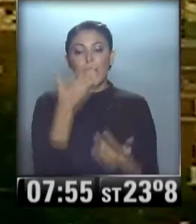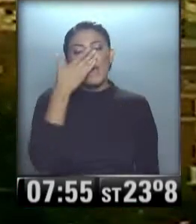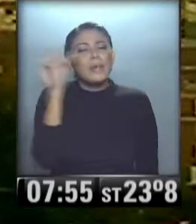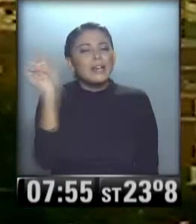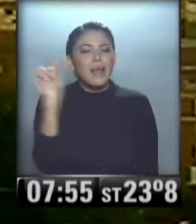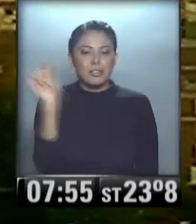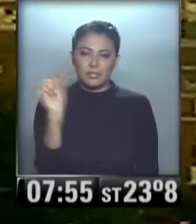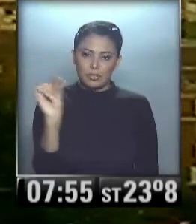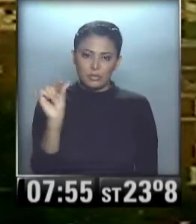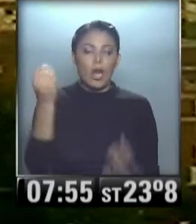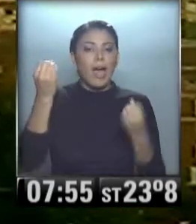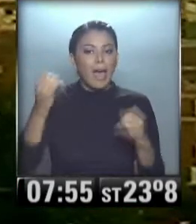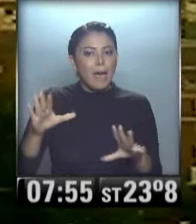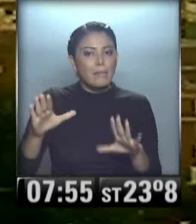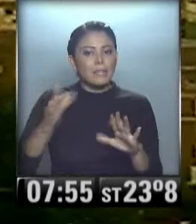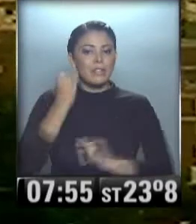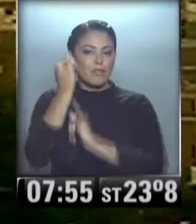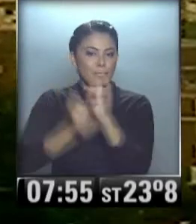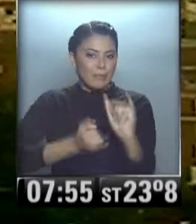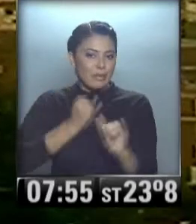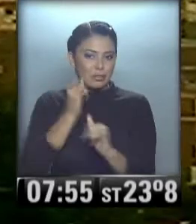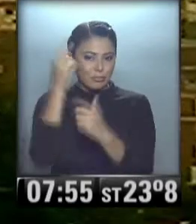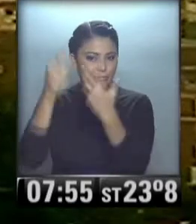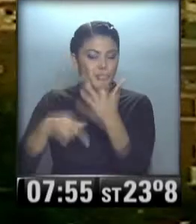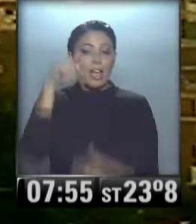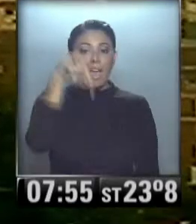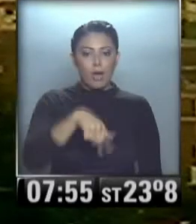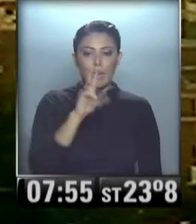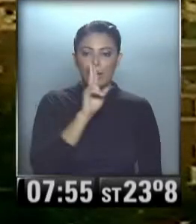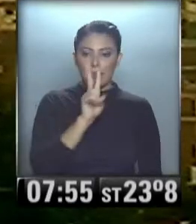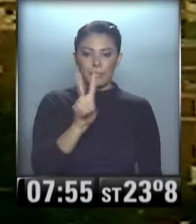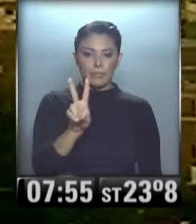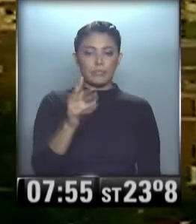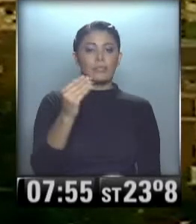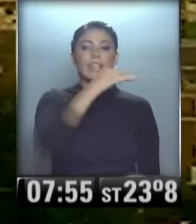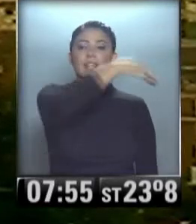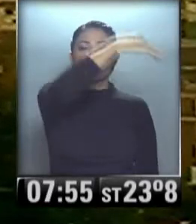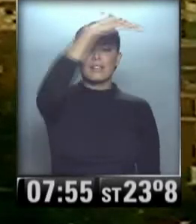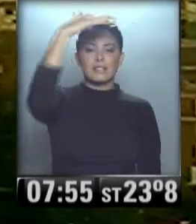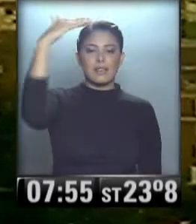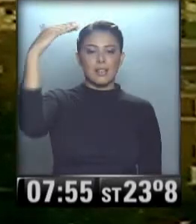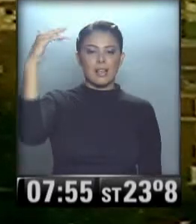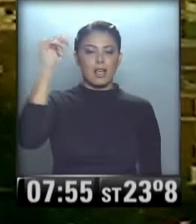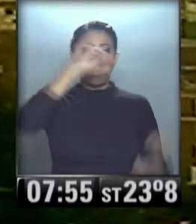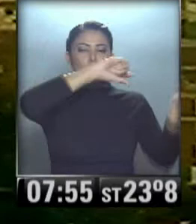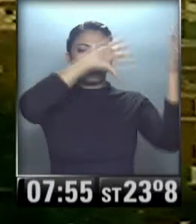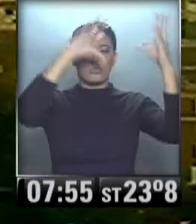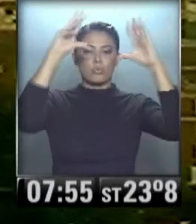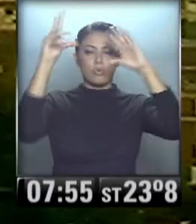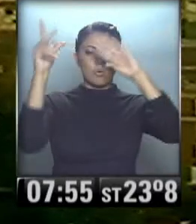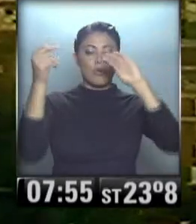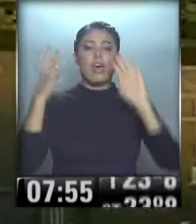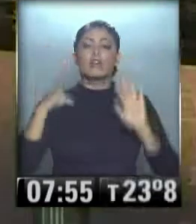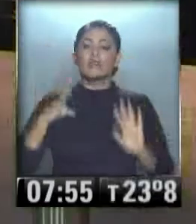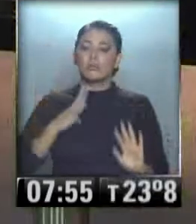nada más, tenemos el desarrollo de la información y ahora lo que vemos es el cielazo lleno de nubes. Todavía